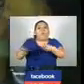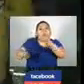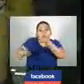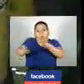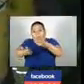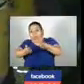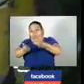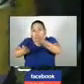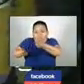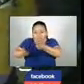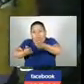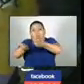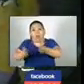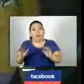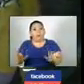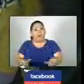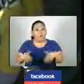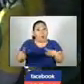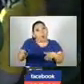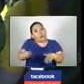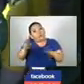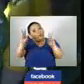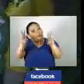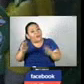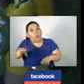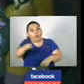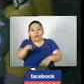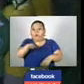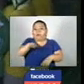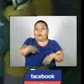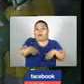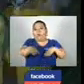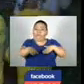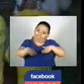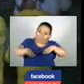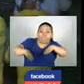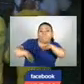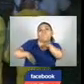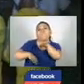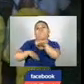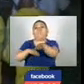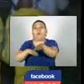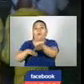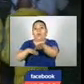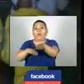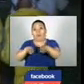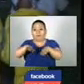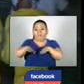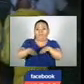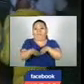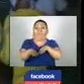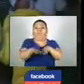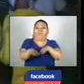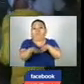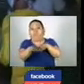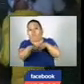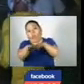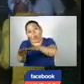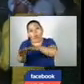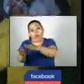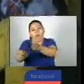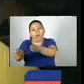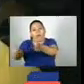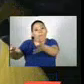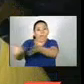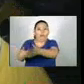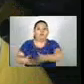control luego que aparentemente otro automovilista invadiera su carril sacándolo de la vía y provocando que